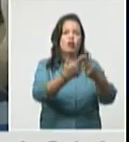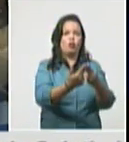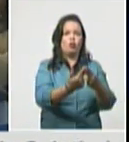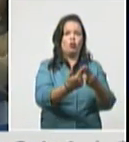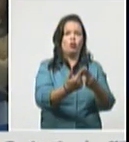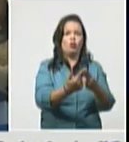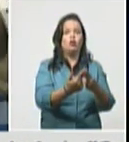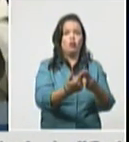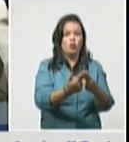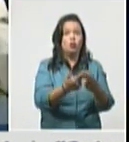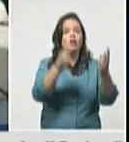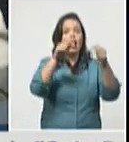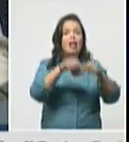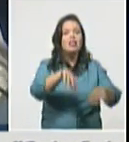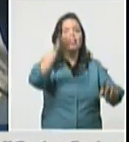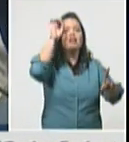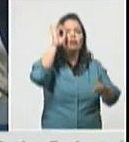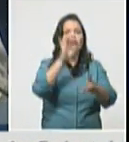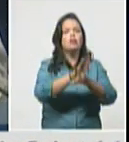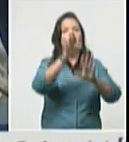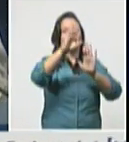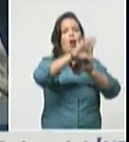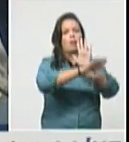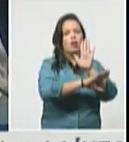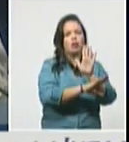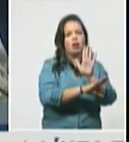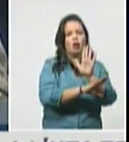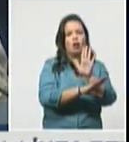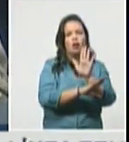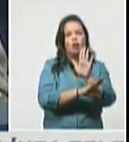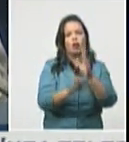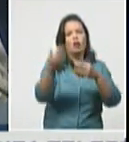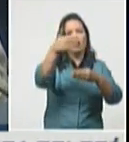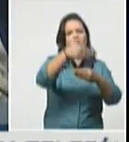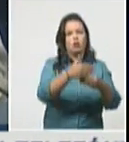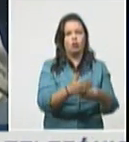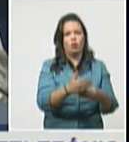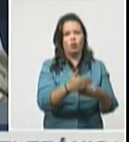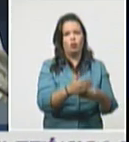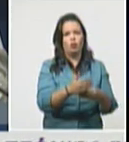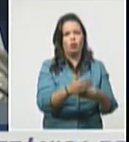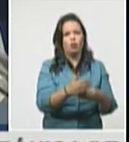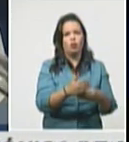restricción en ese lugar un poco más